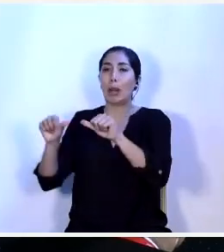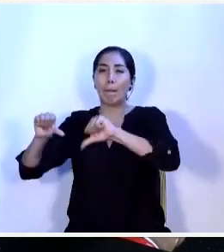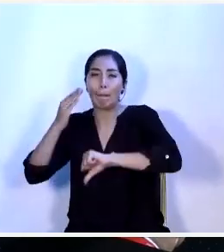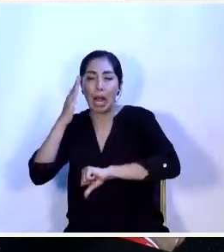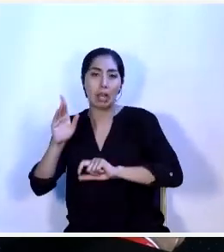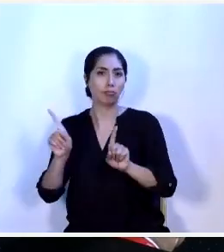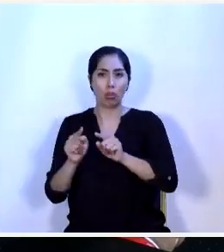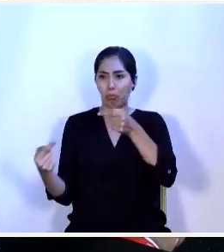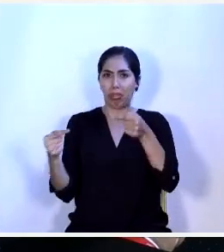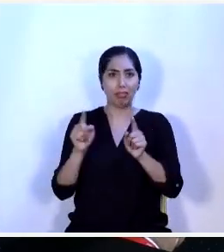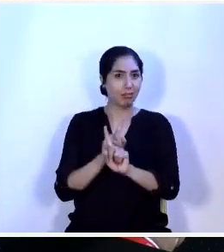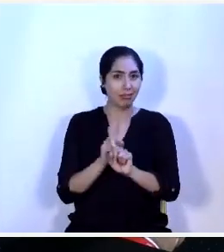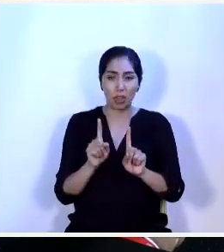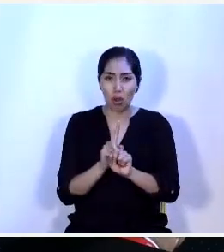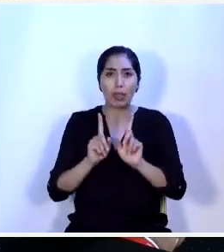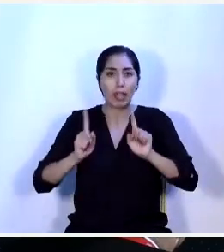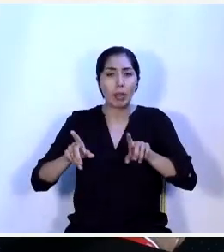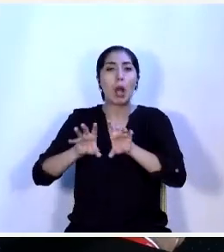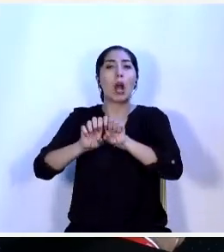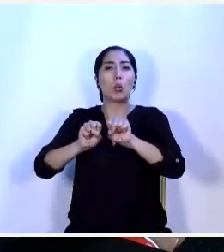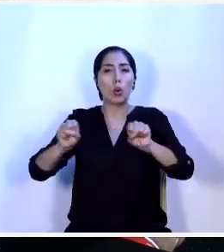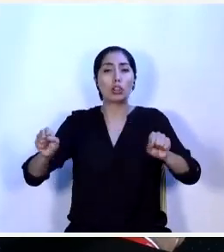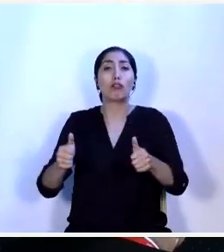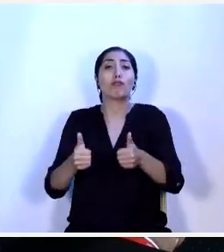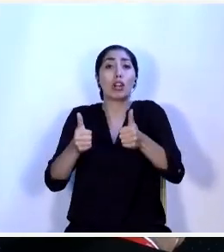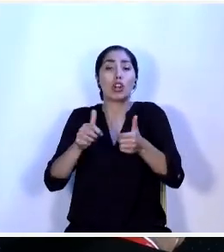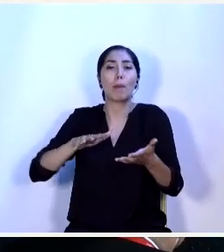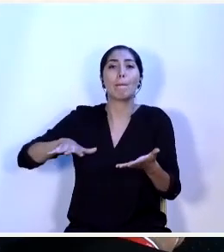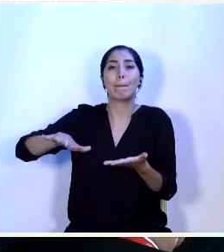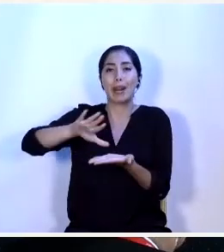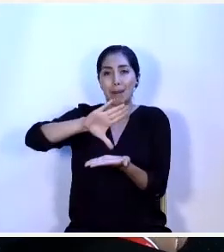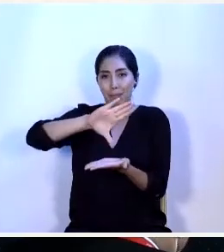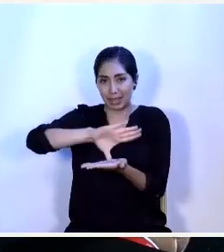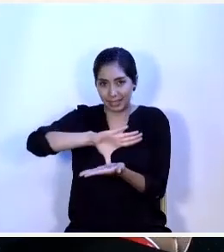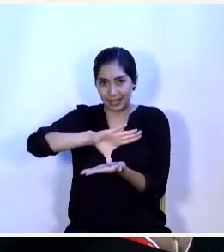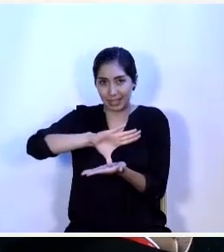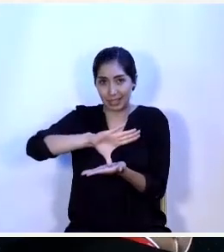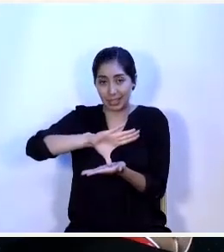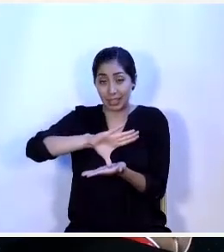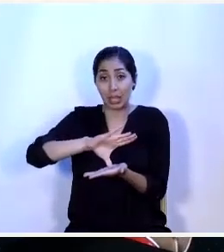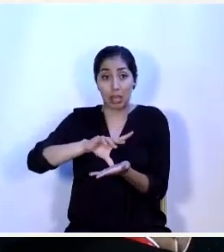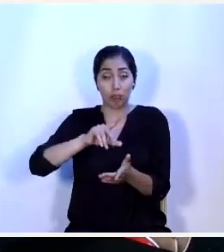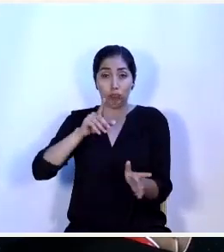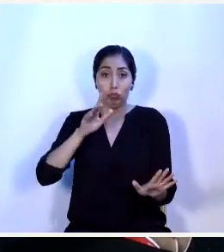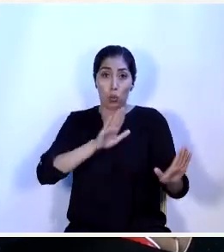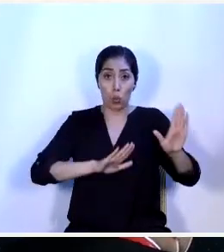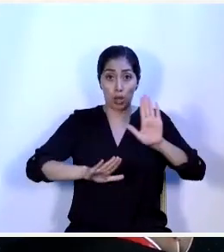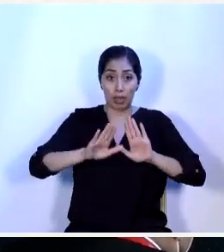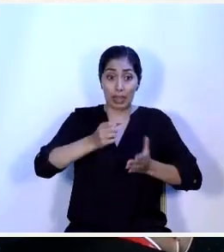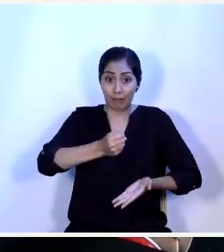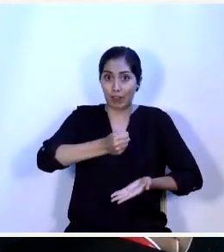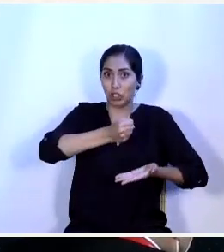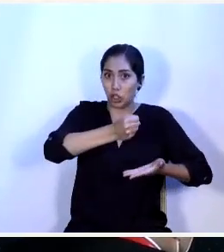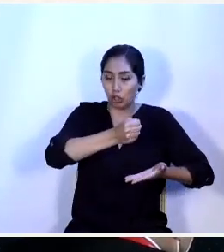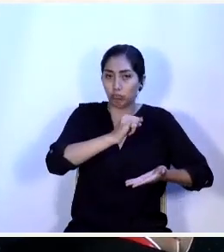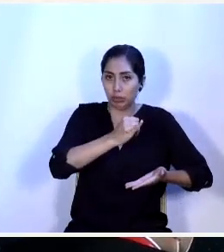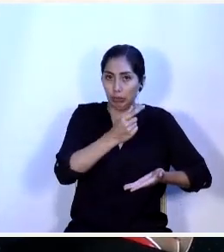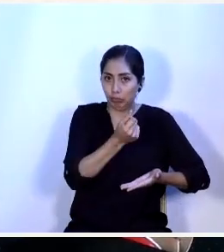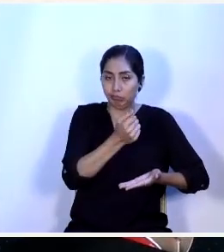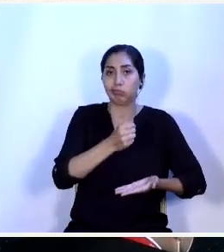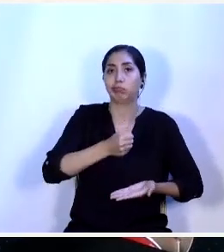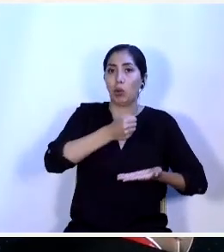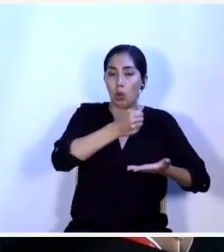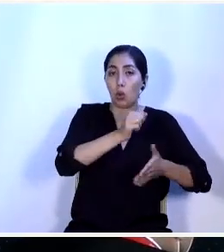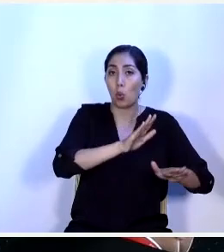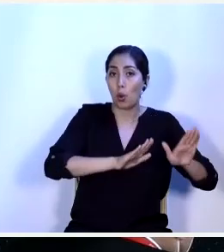a un acuerdo que sea bueno para el país, que por un lado proteja la inversión y por otro